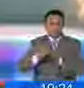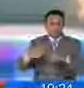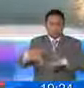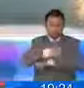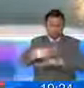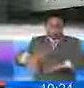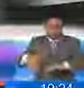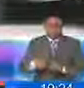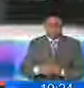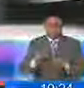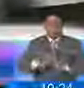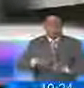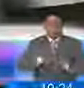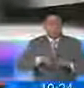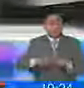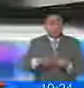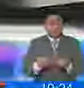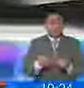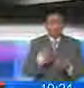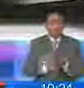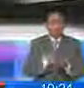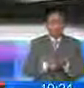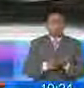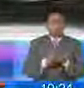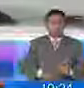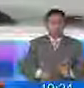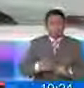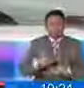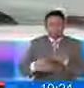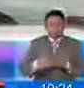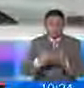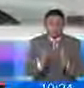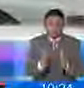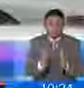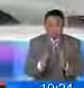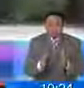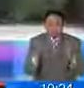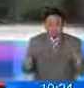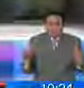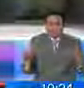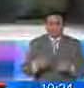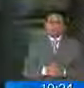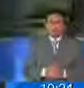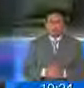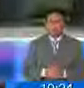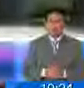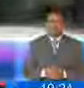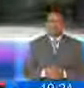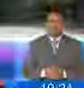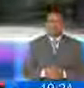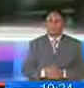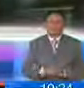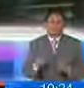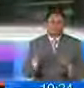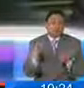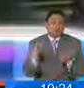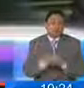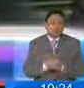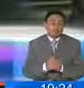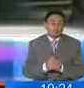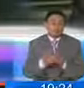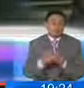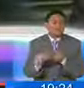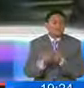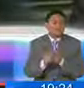Además, explicó que se analiza la ampliación de los kilómetros de su jurisdicción. Aspiramos que en poco tiempo el ministerio ya